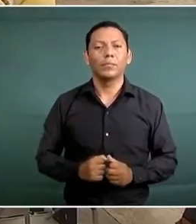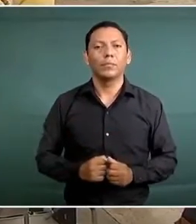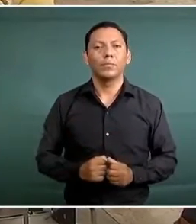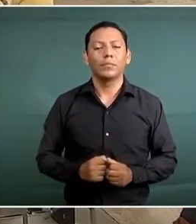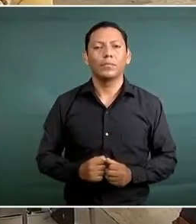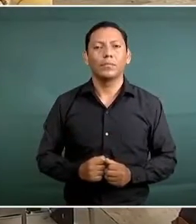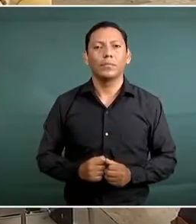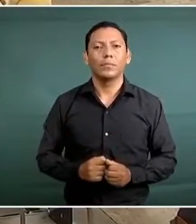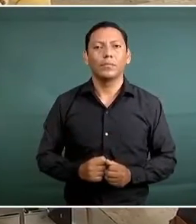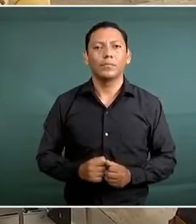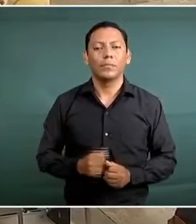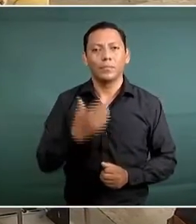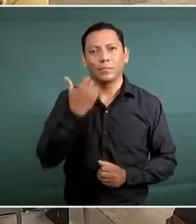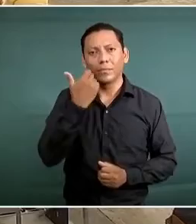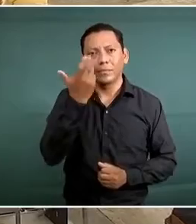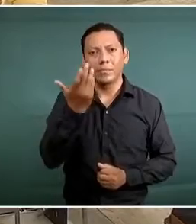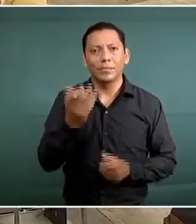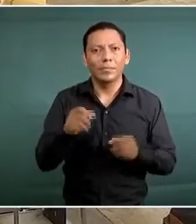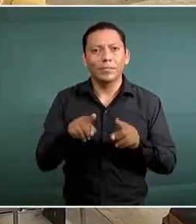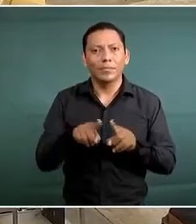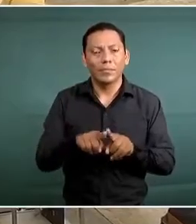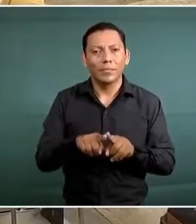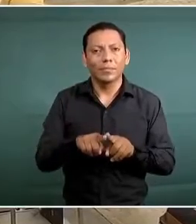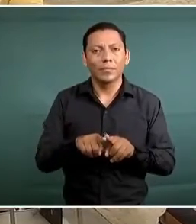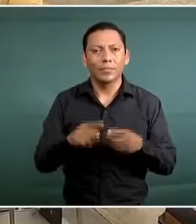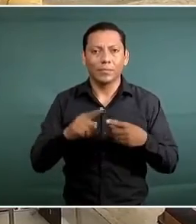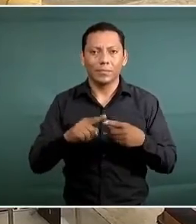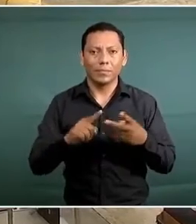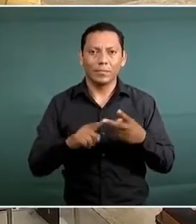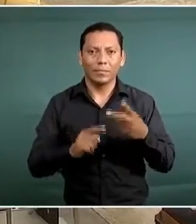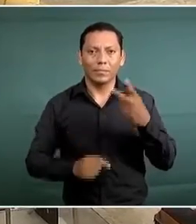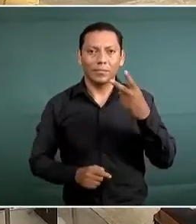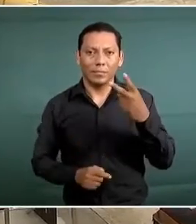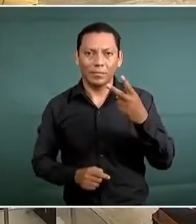Quiero también hacer dos comentarios.